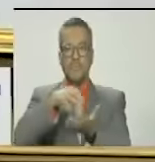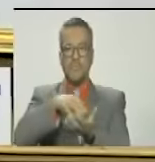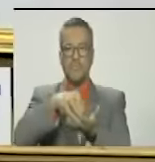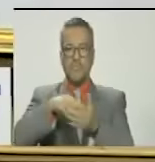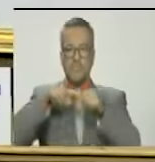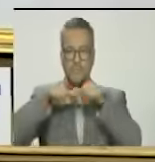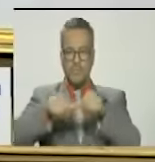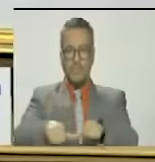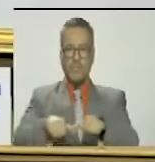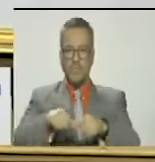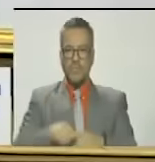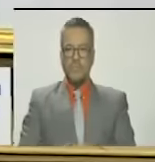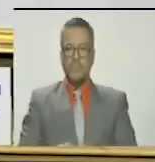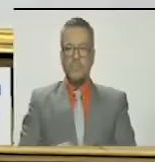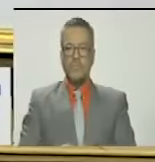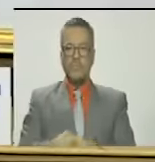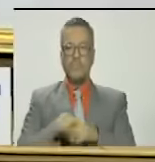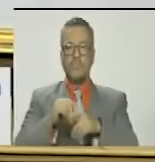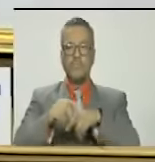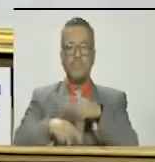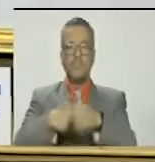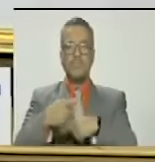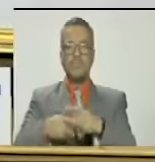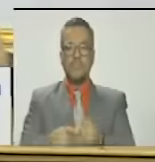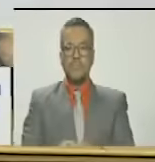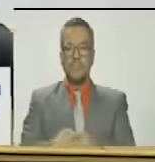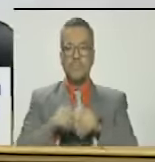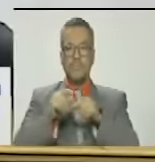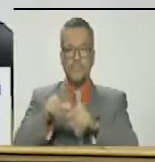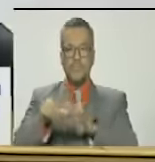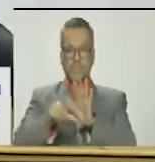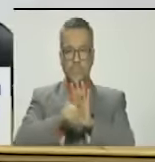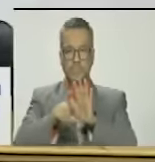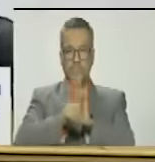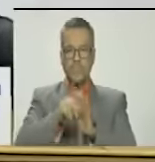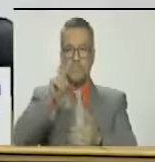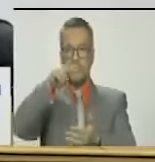de instalación del periodo legislativo